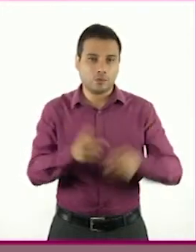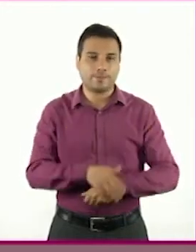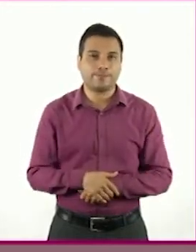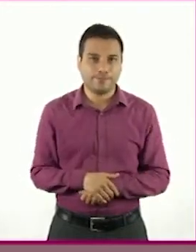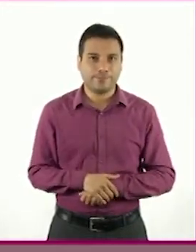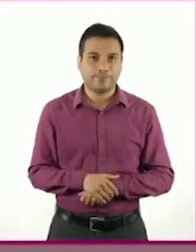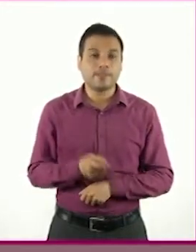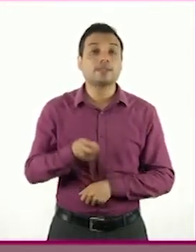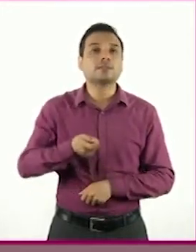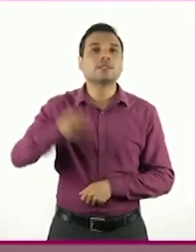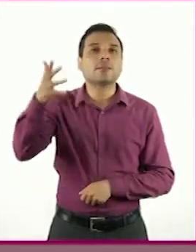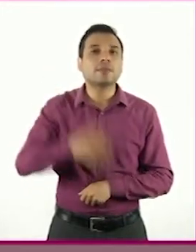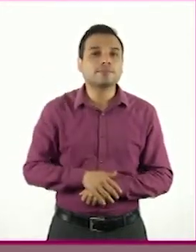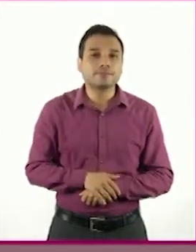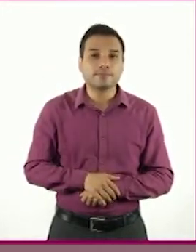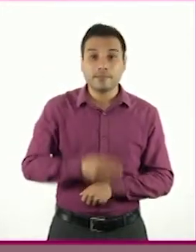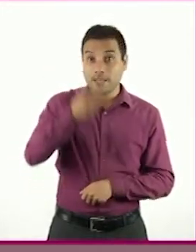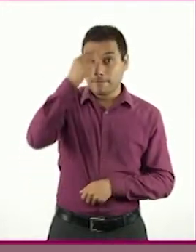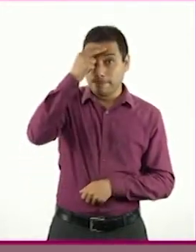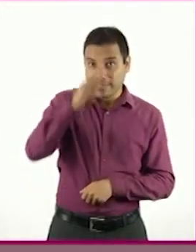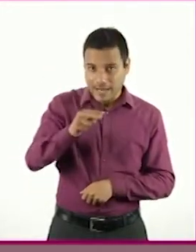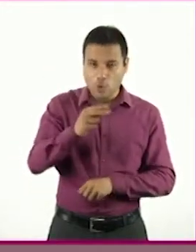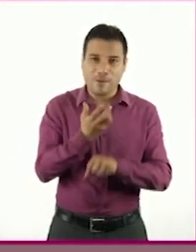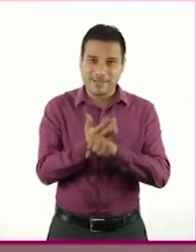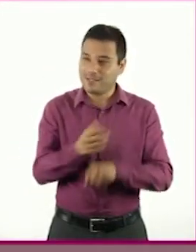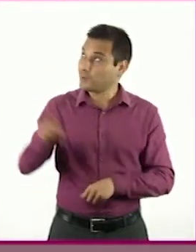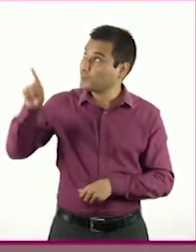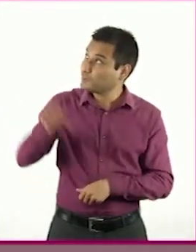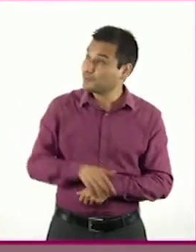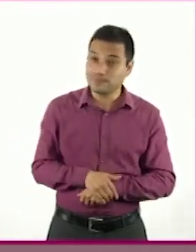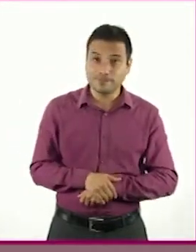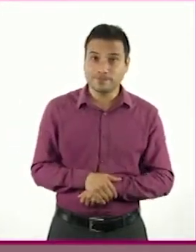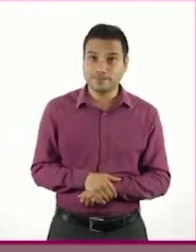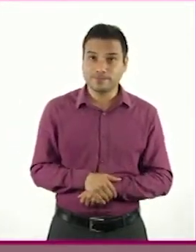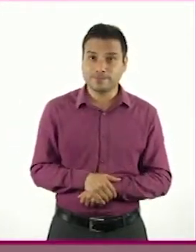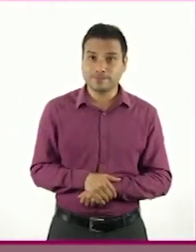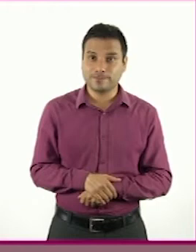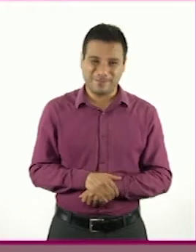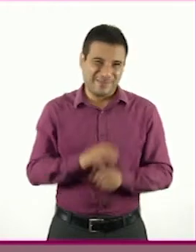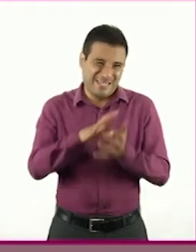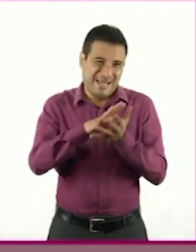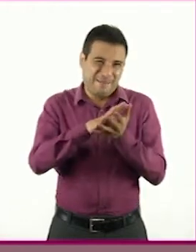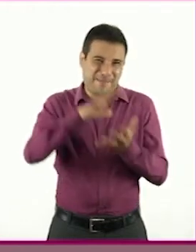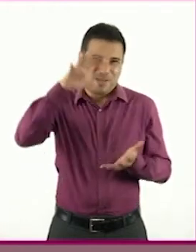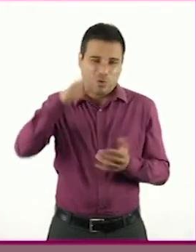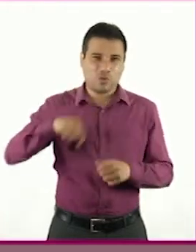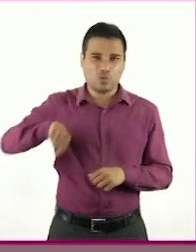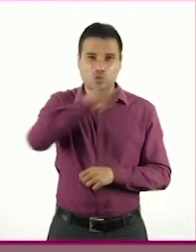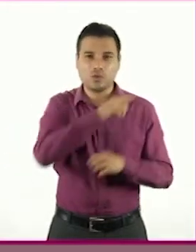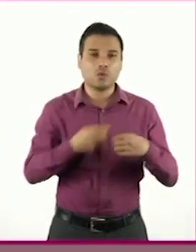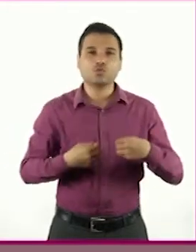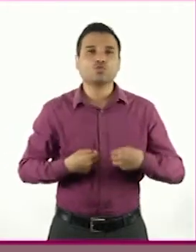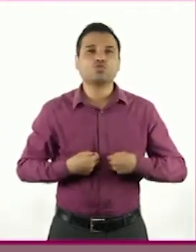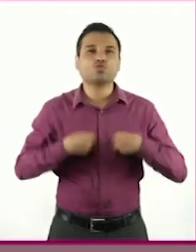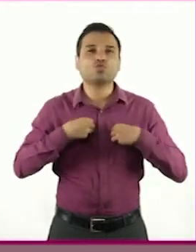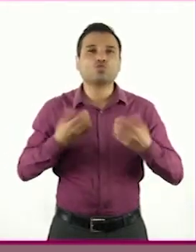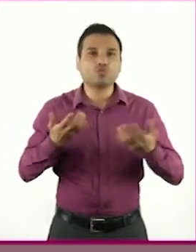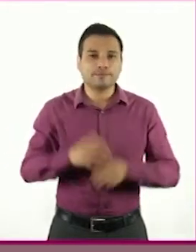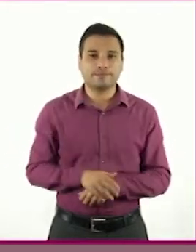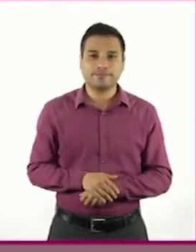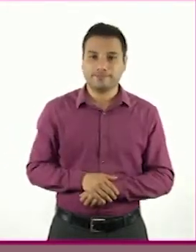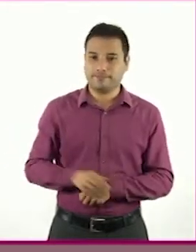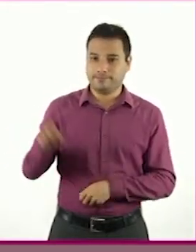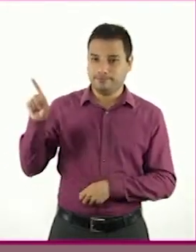son denominados mexicano-americanos. La mayor parte de estas generaciones viven en